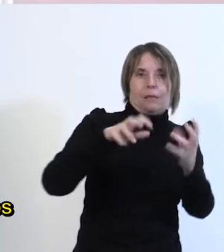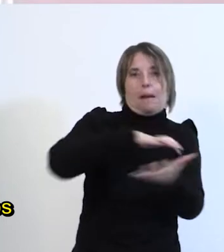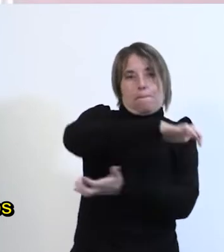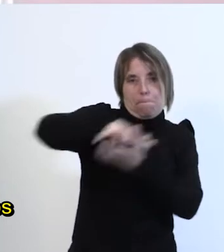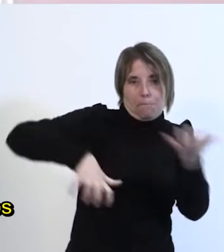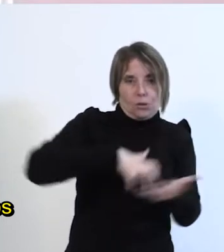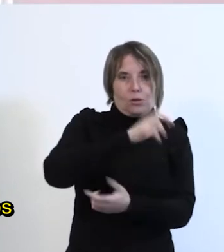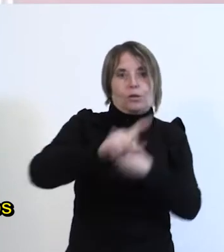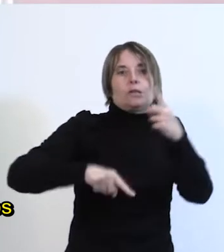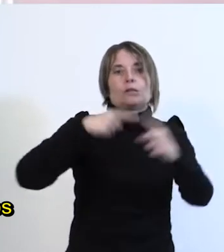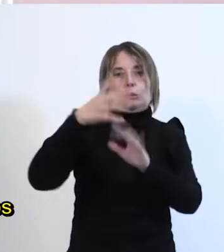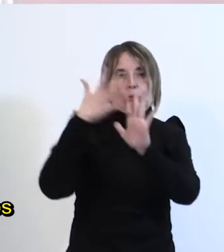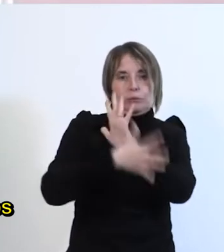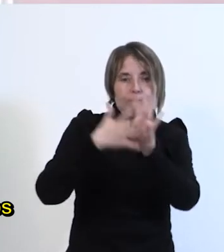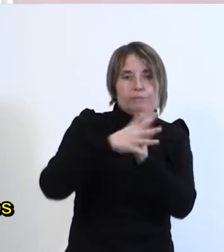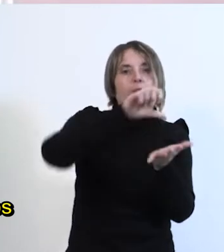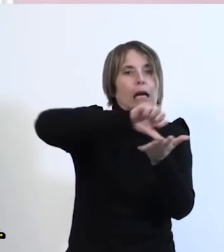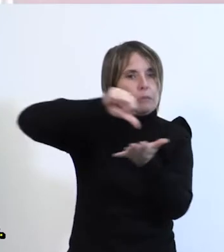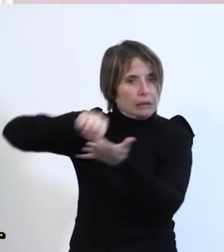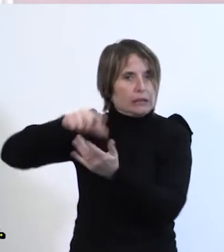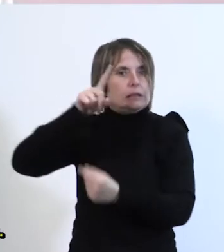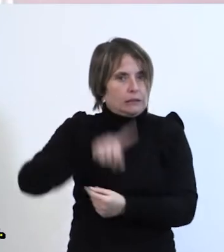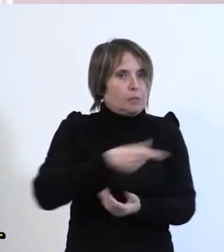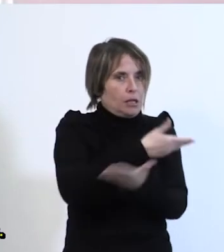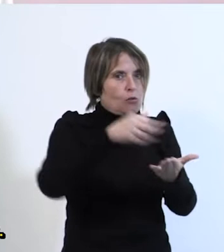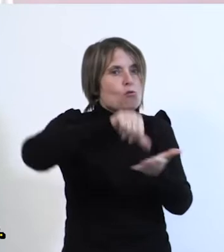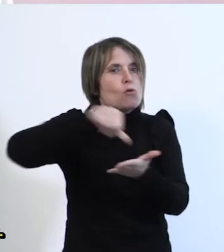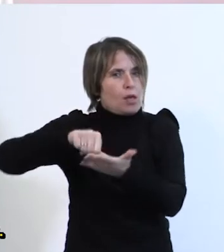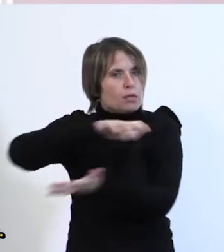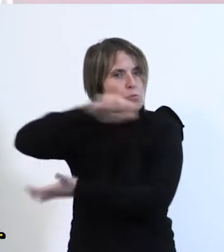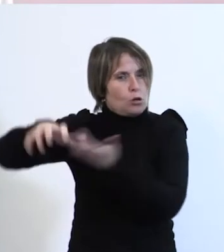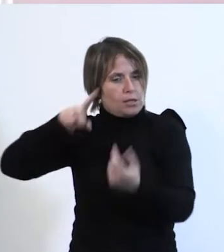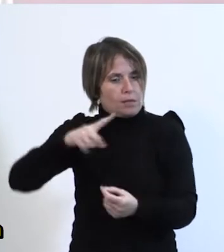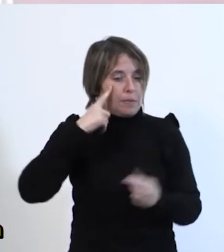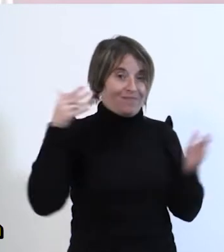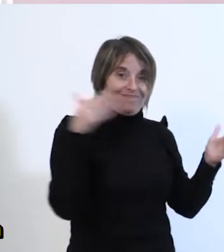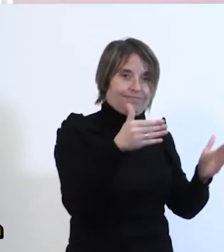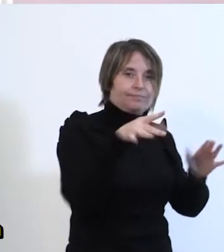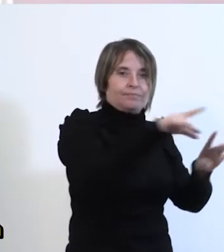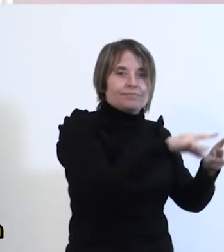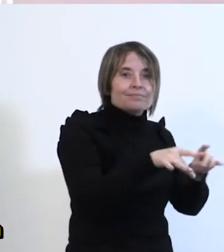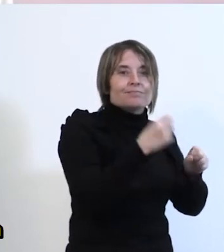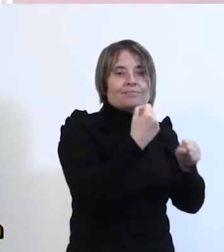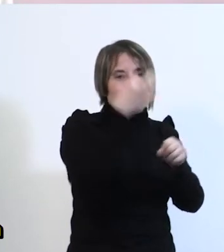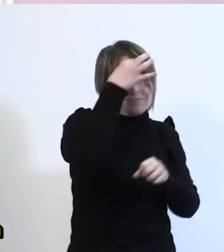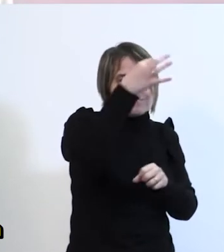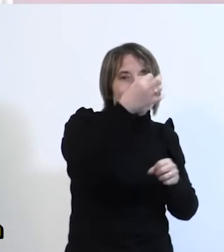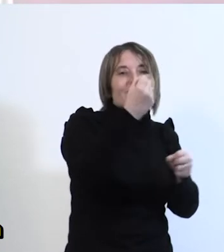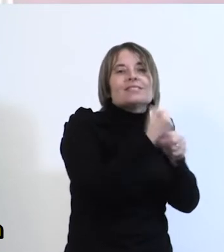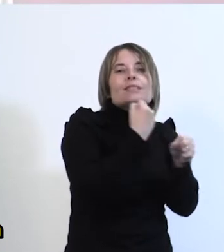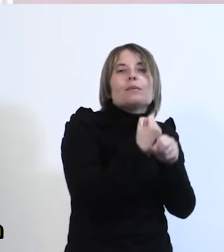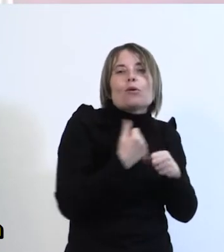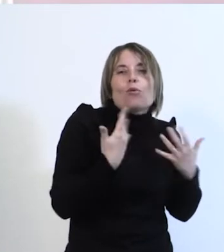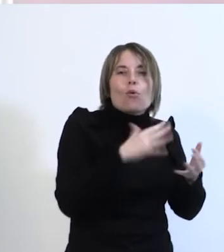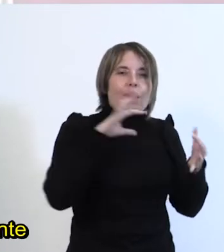las violencias que existen en las capitales, en las ciudades. ¿Cuál es en este sentido el trabajo que se